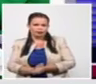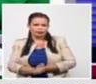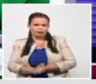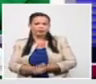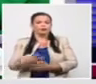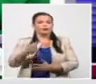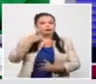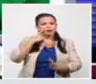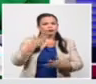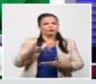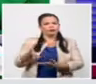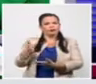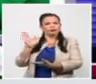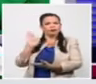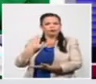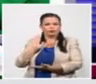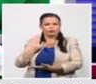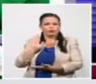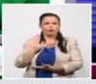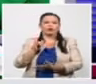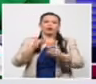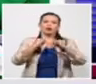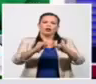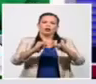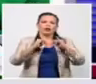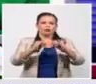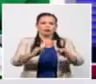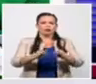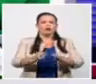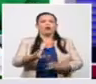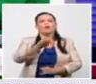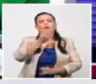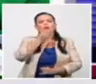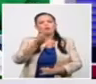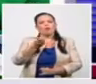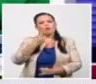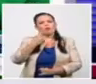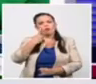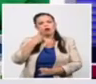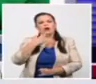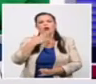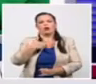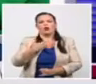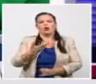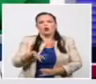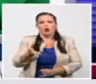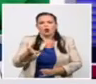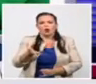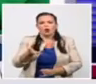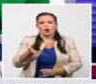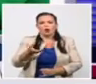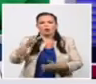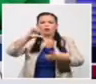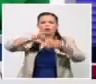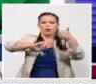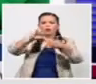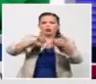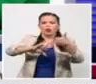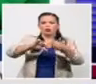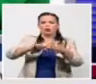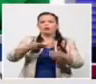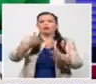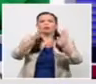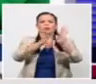de la pandemia en Cuba, donde se puede ver cómo fue enero desde el punto de vista del número de